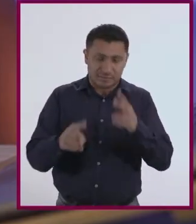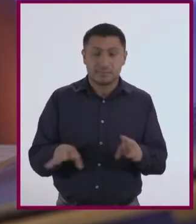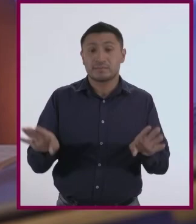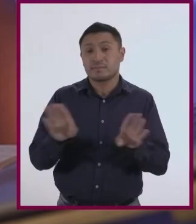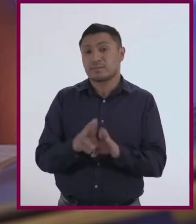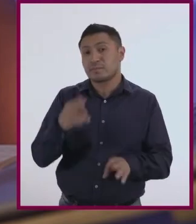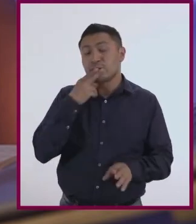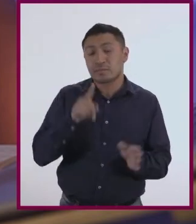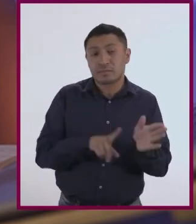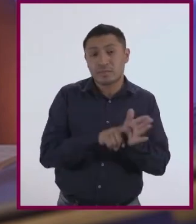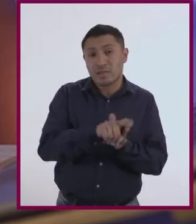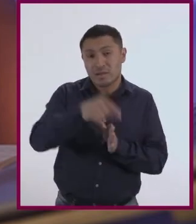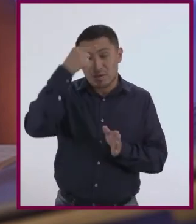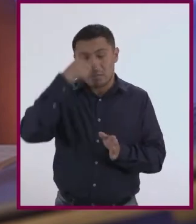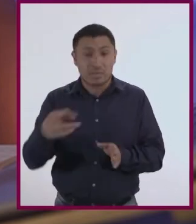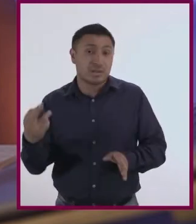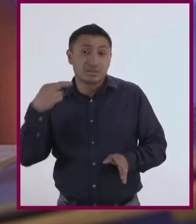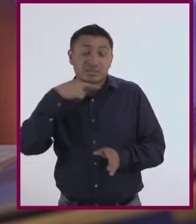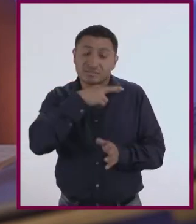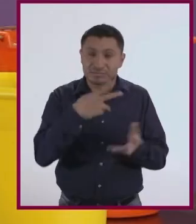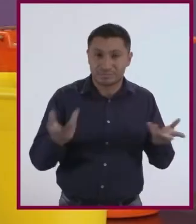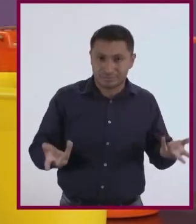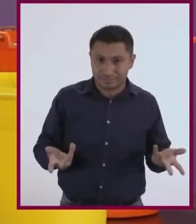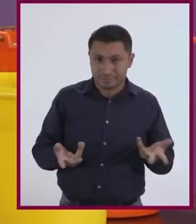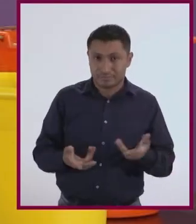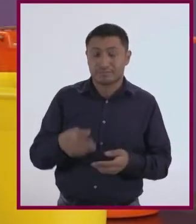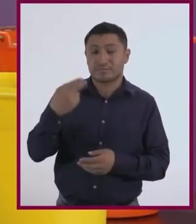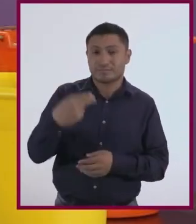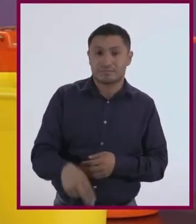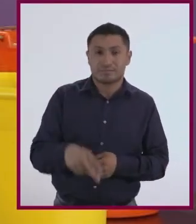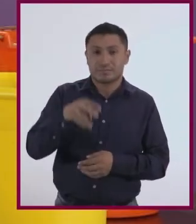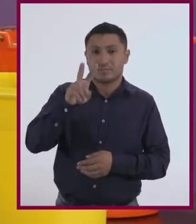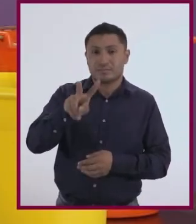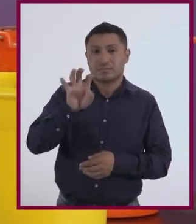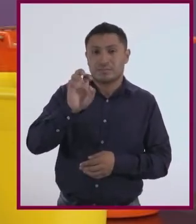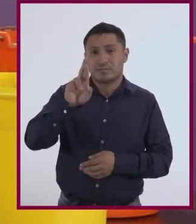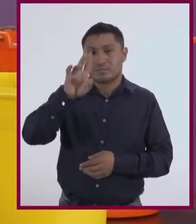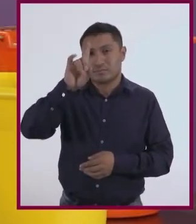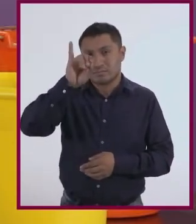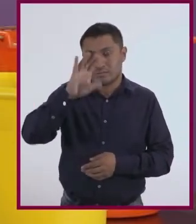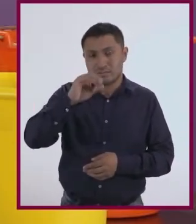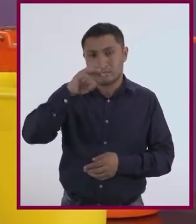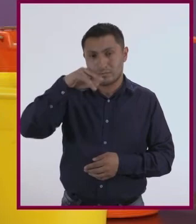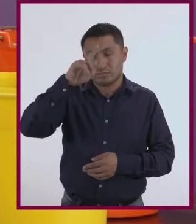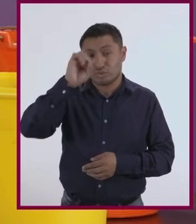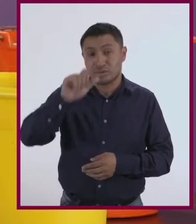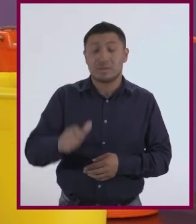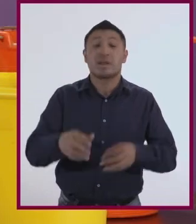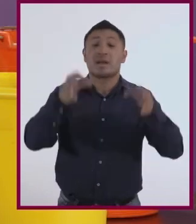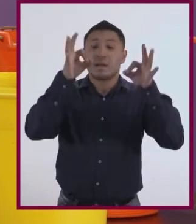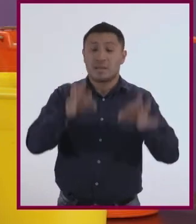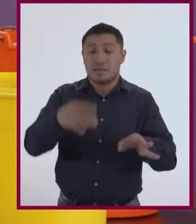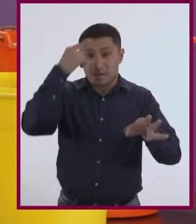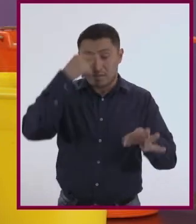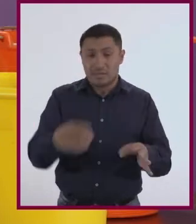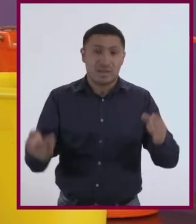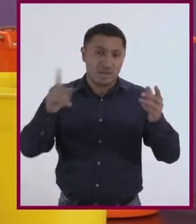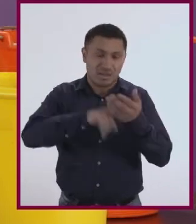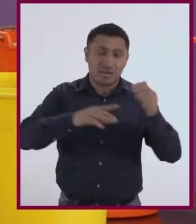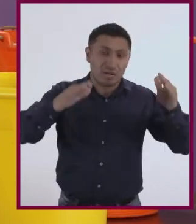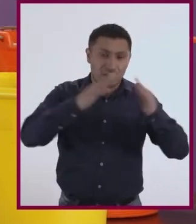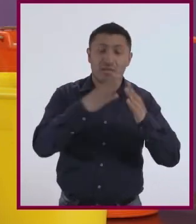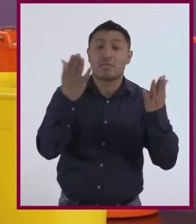de usar lombrices para agilizar el proceso de la composta? Se llama vermicomposta. Este método es ideal para hacer compostas en viviendas